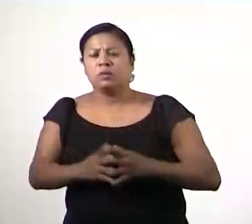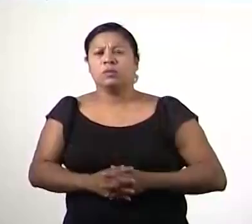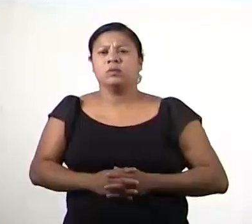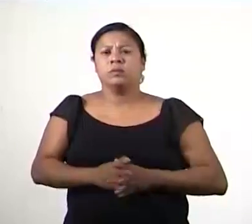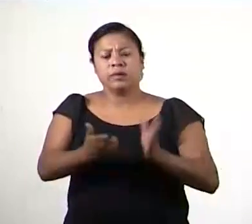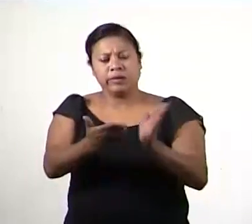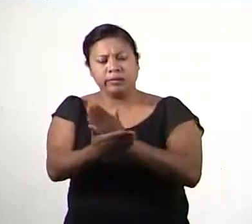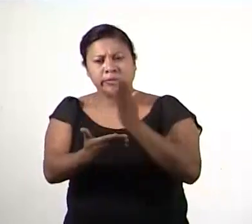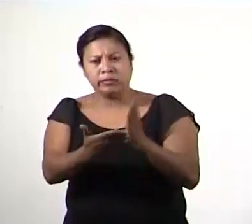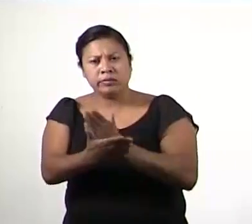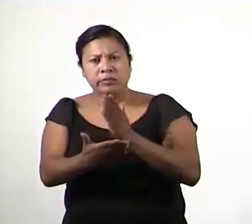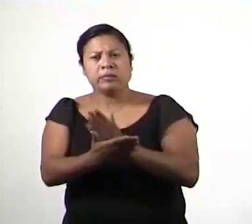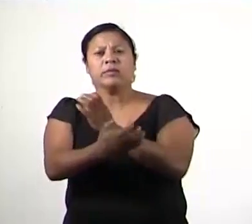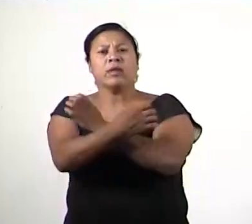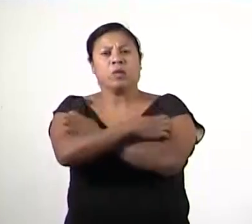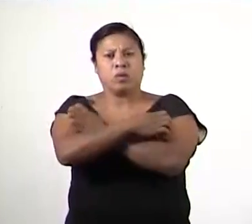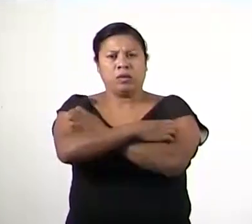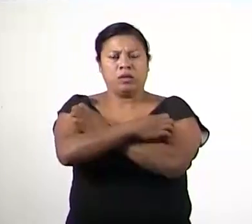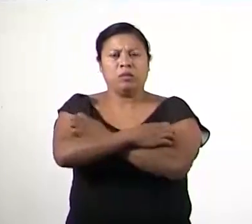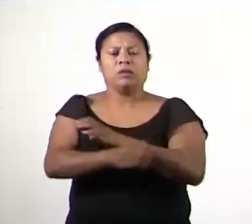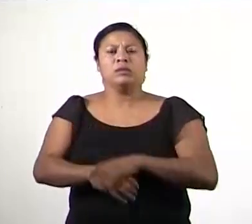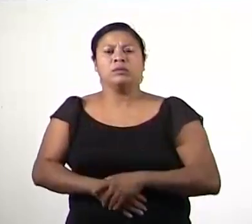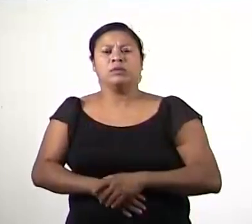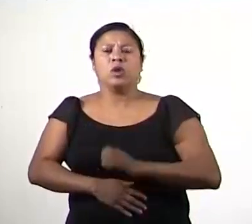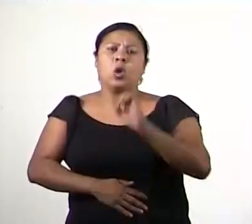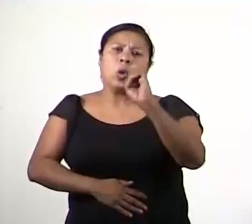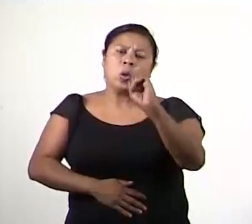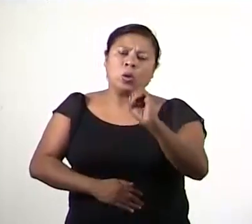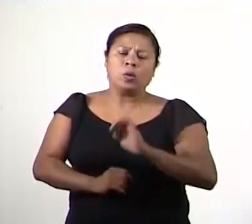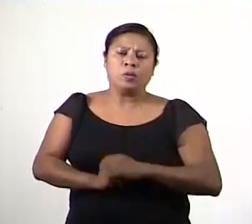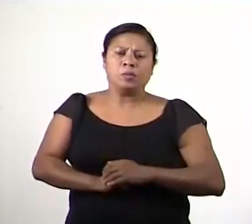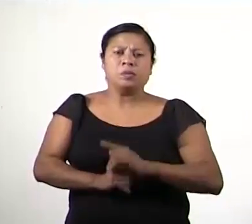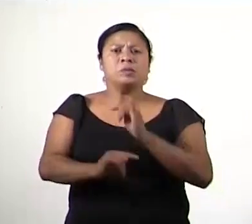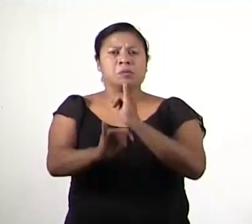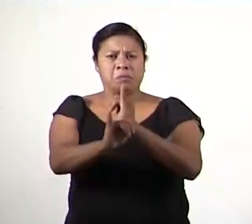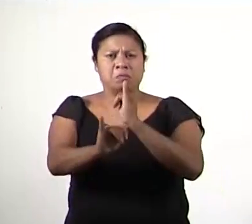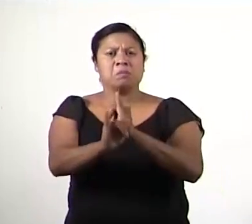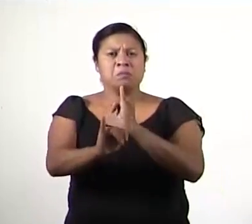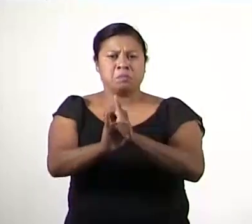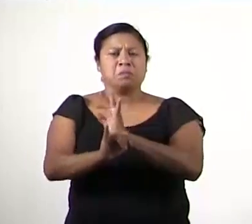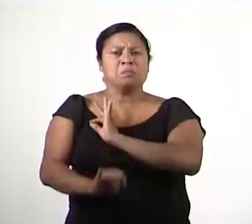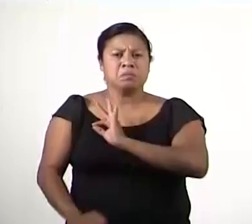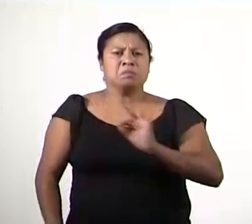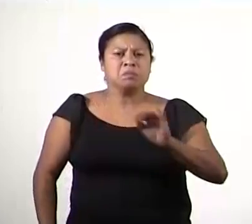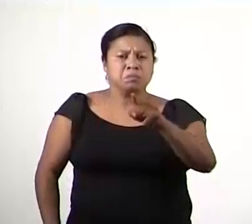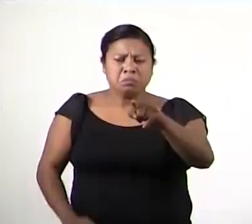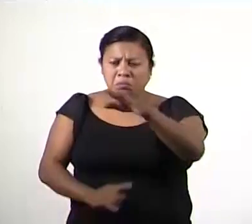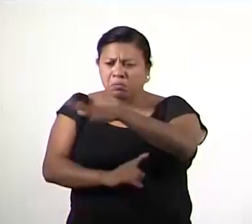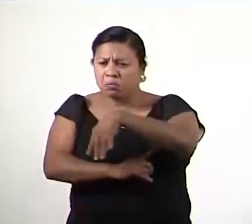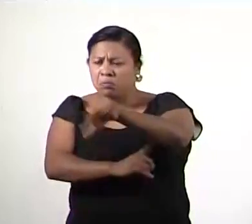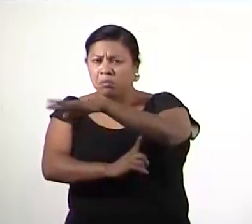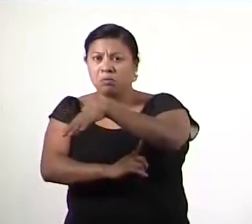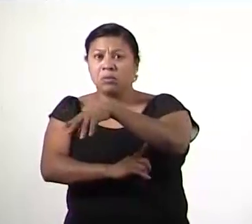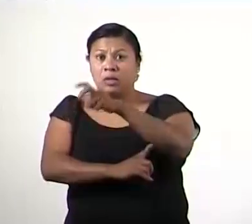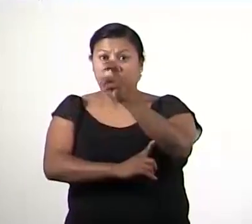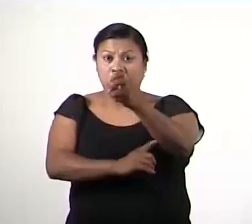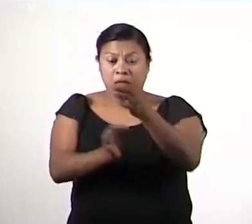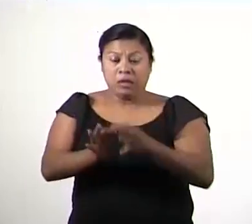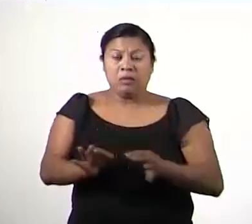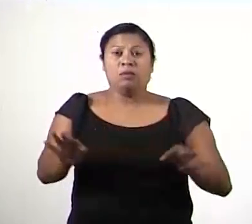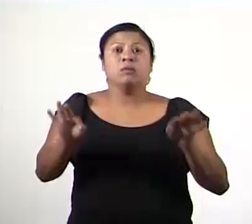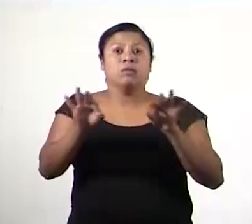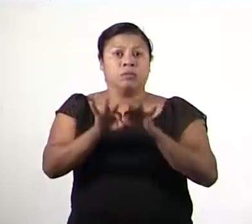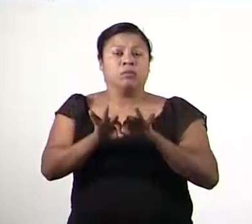en revistas educativas o en internet. Algo que sí es muy importante